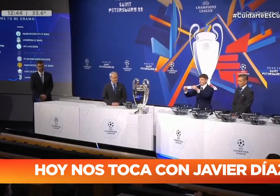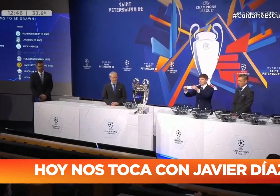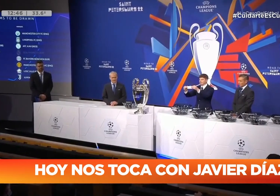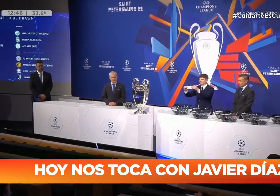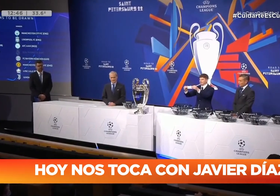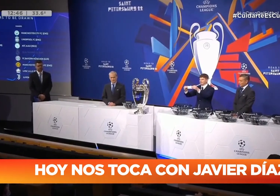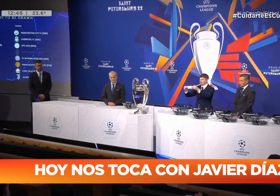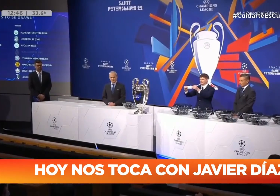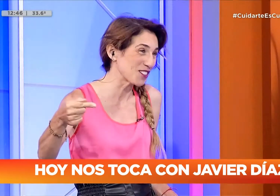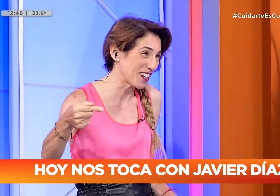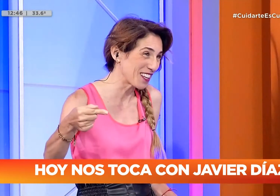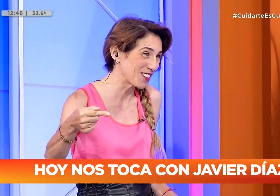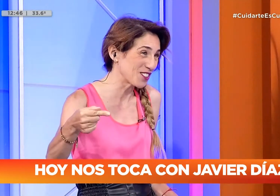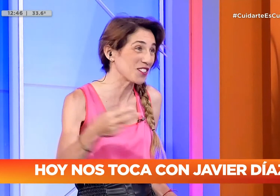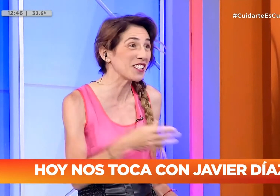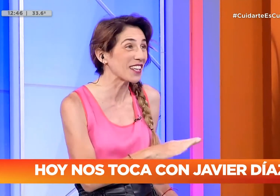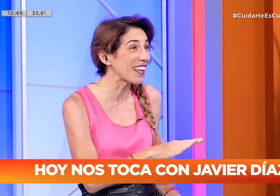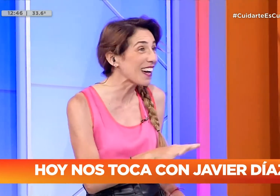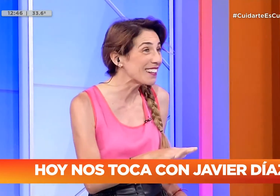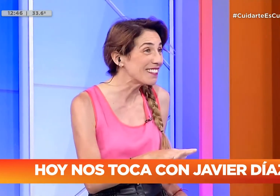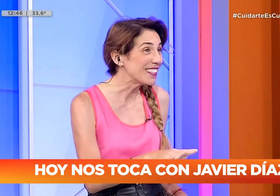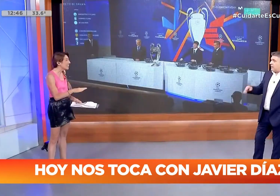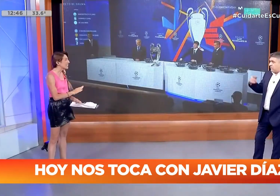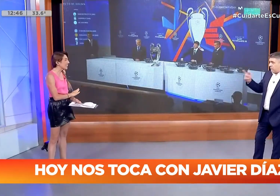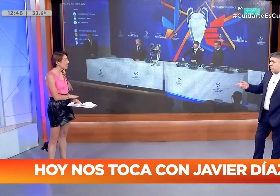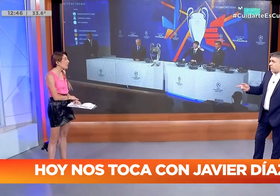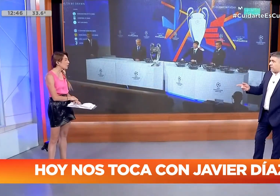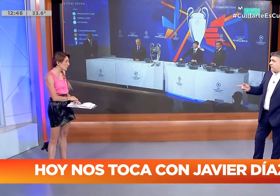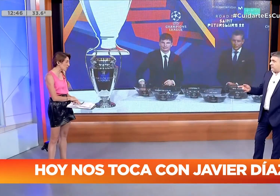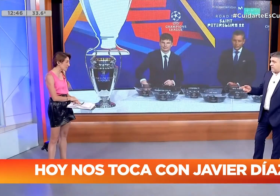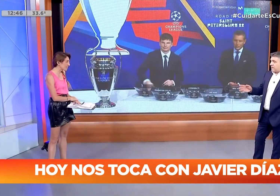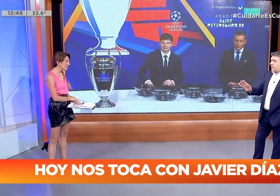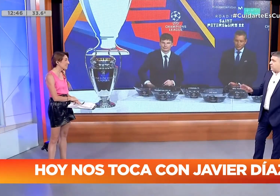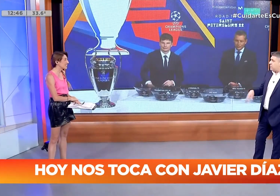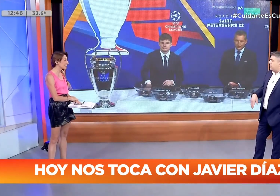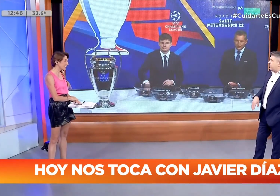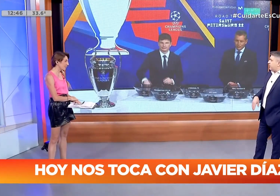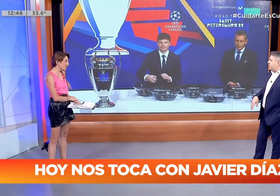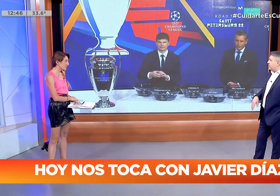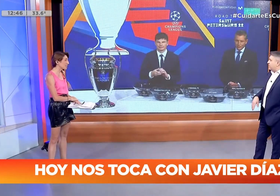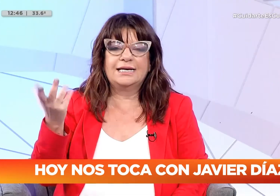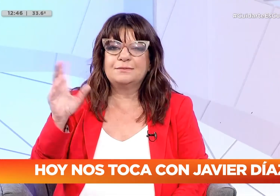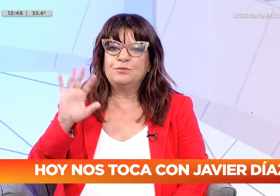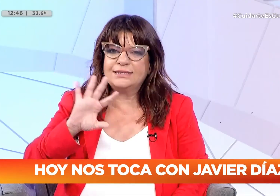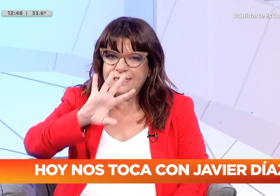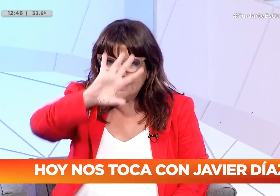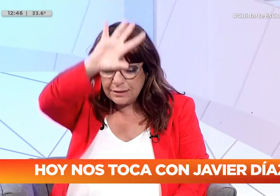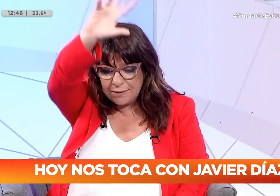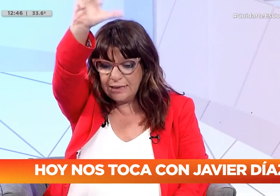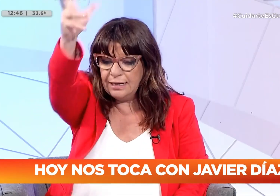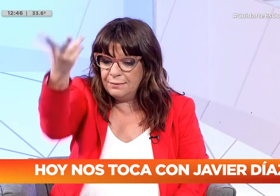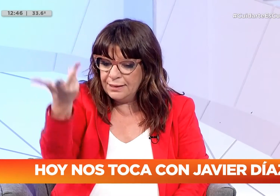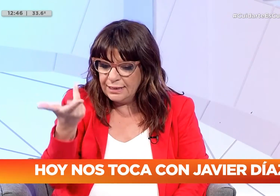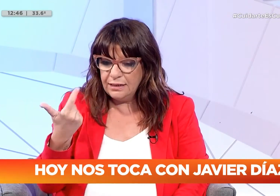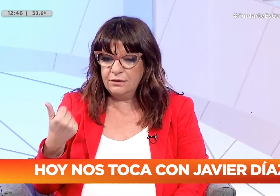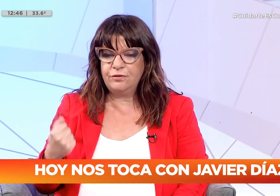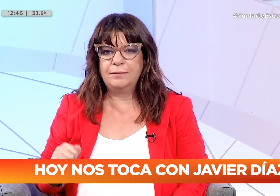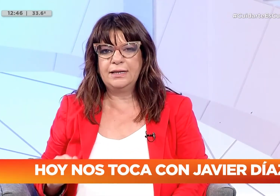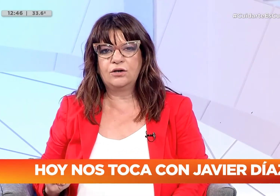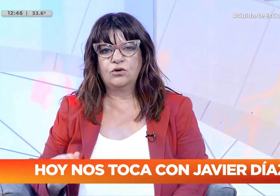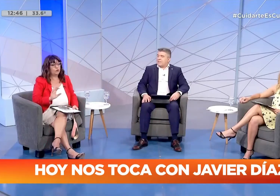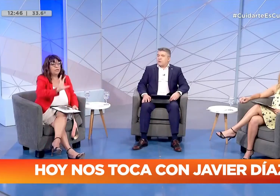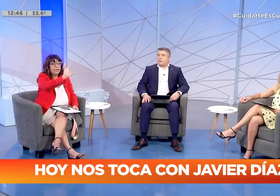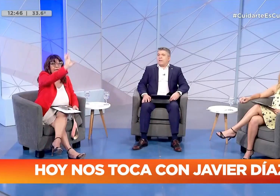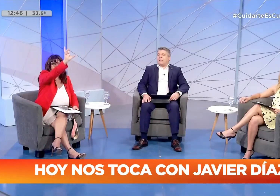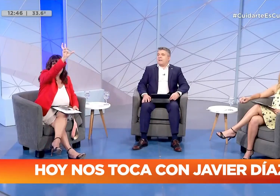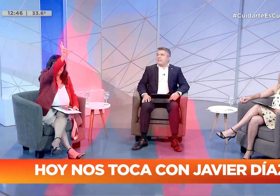vez. Esto me sube a 38-38. Sí, ya está. Ya está, volvió a sortear. Ya están los cruces. Es una técnica para bailar el